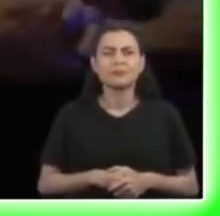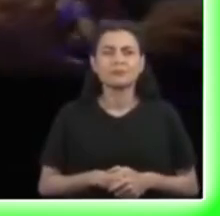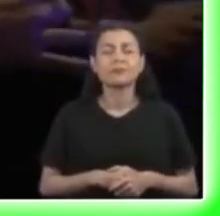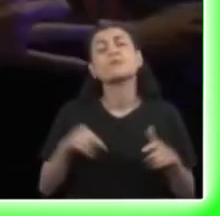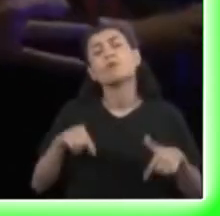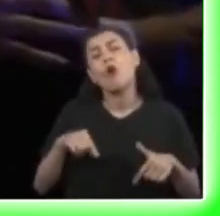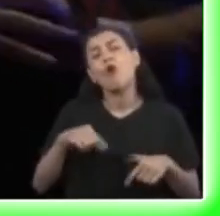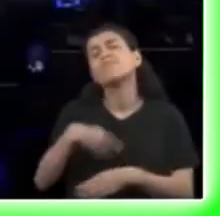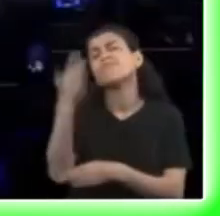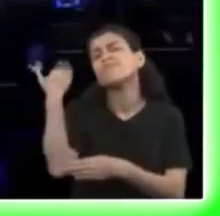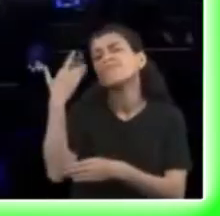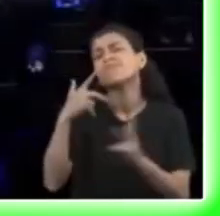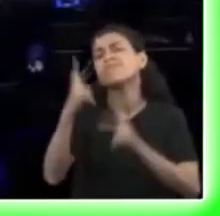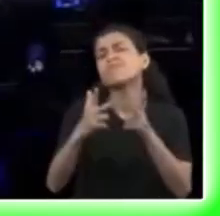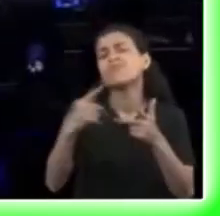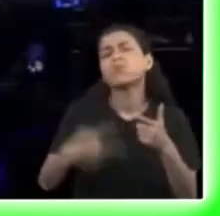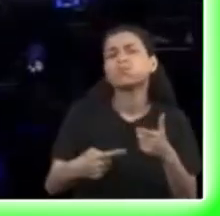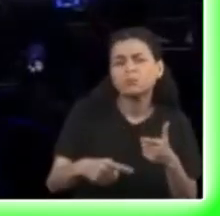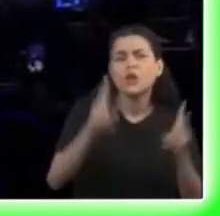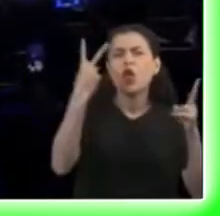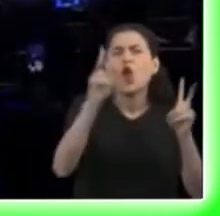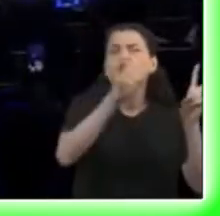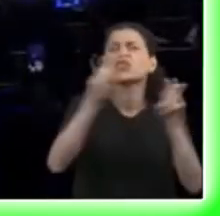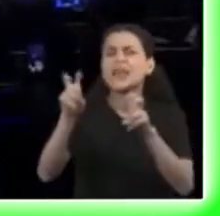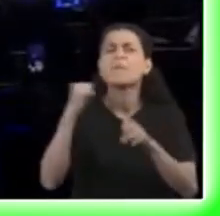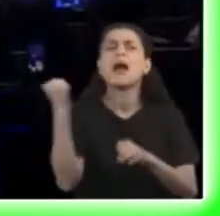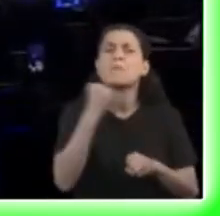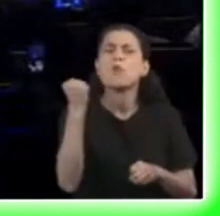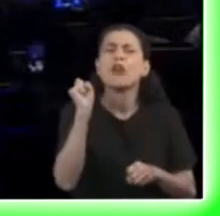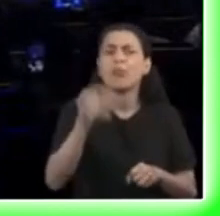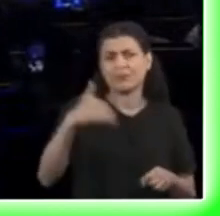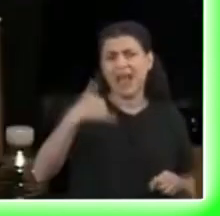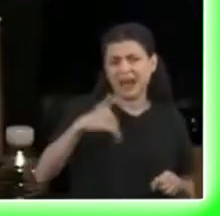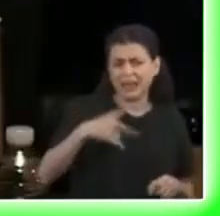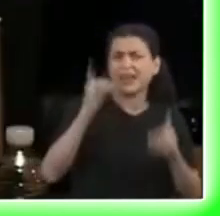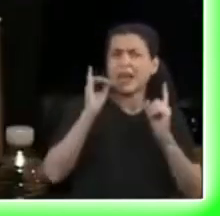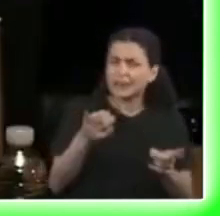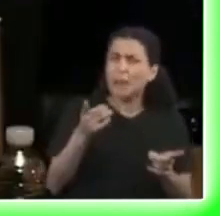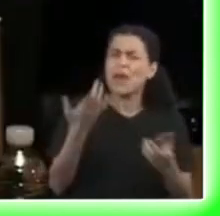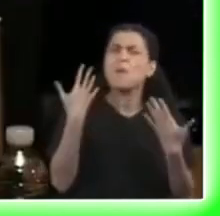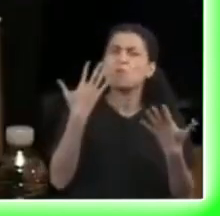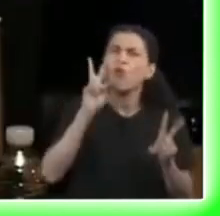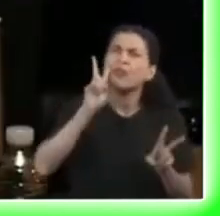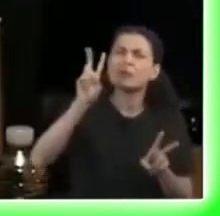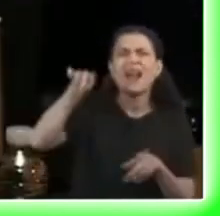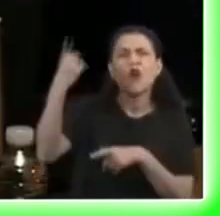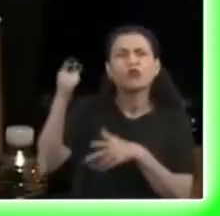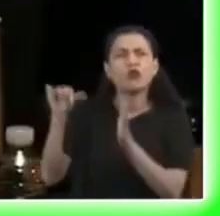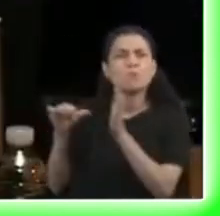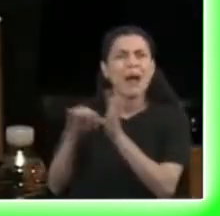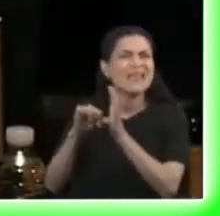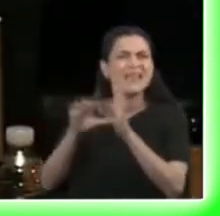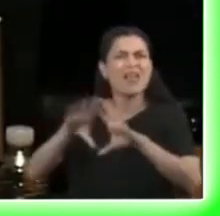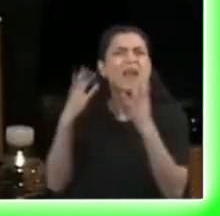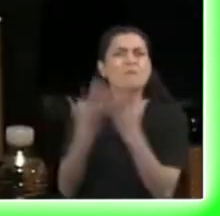Hoy voy a hablarles de dos fenómenos que, si bien son especialmente relevantes para nuestro país, se pueden observar también en los principales países del